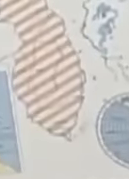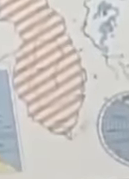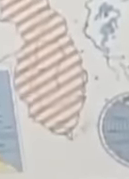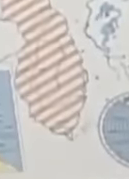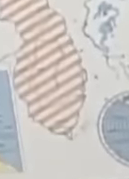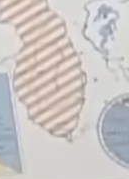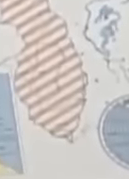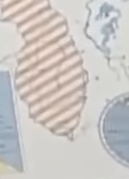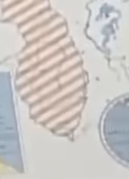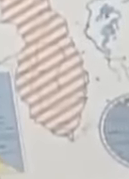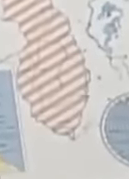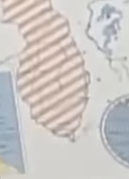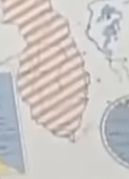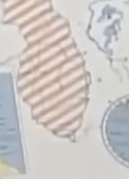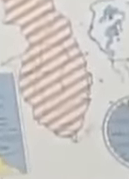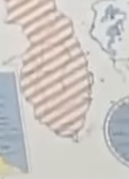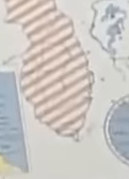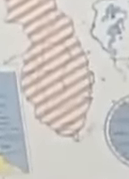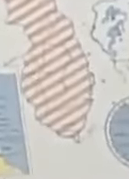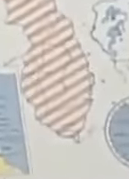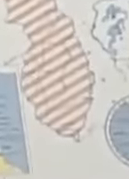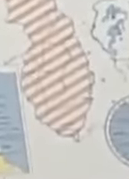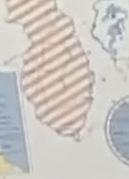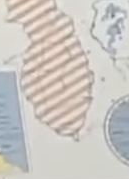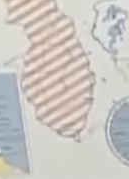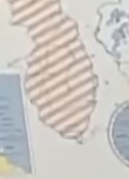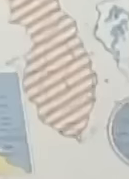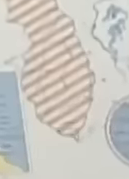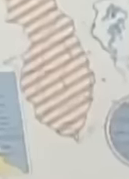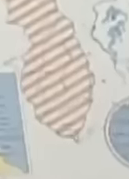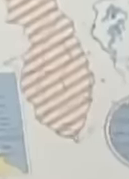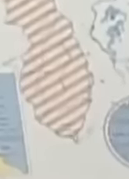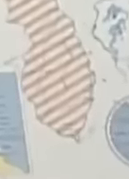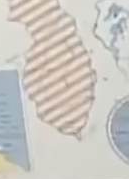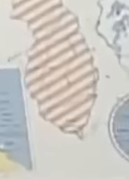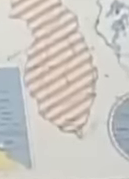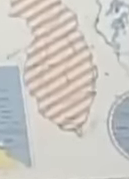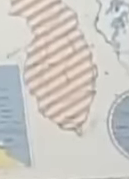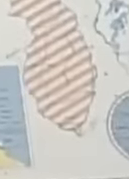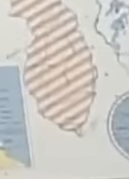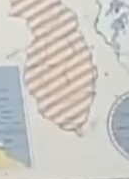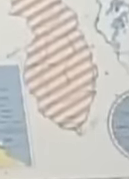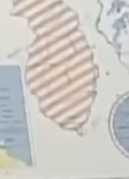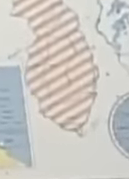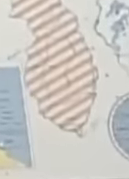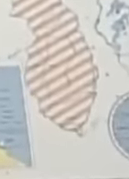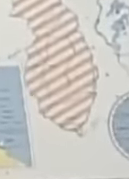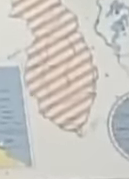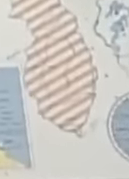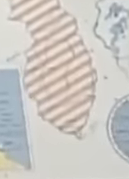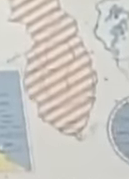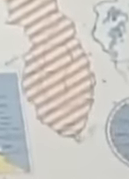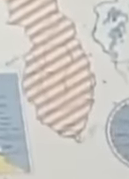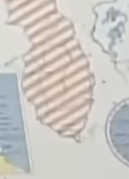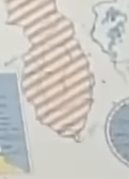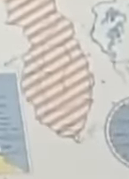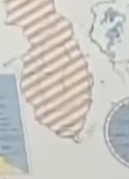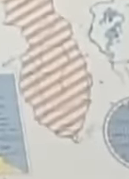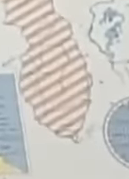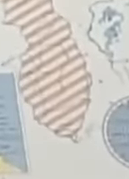el Estado venezolano, el mismo día que reconoce la existencia del nuevo Estado de Guyana, se reserva